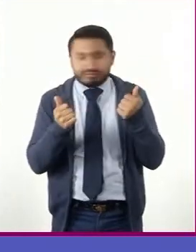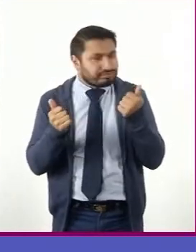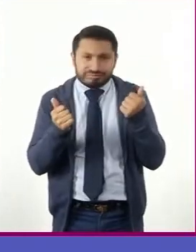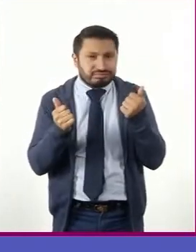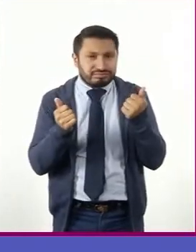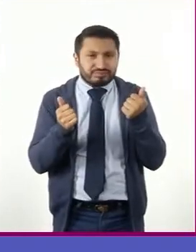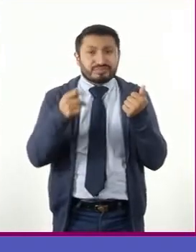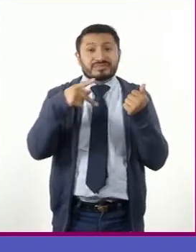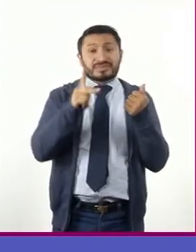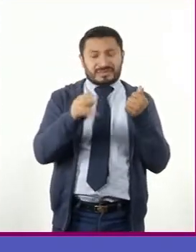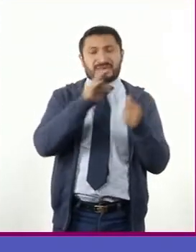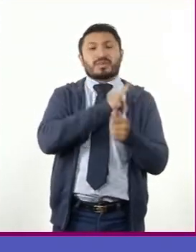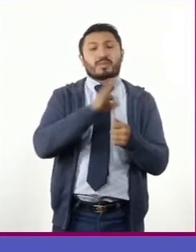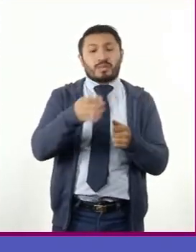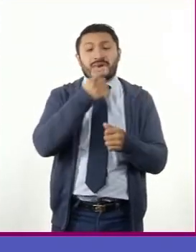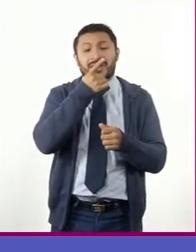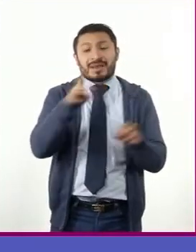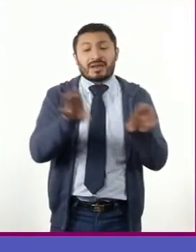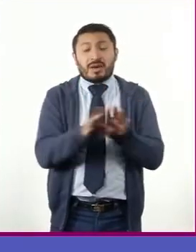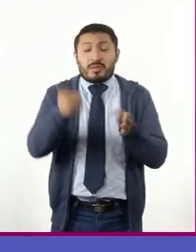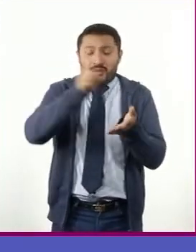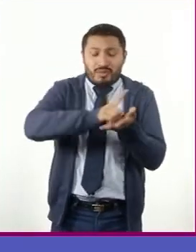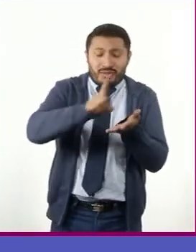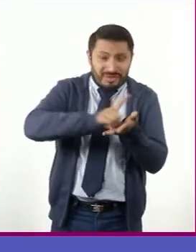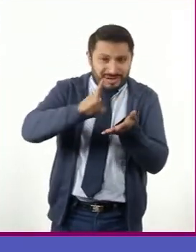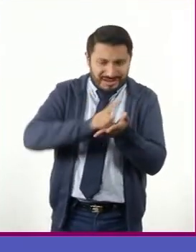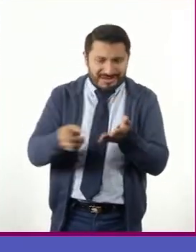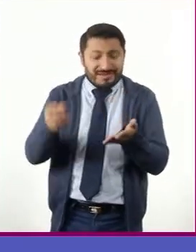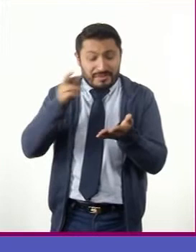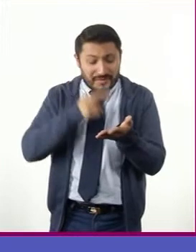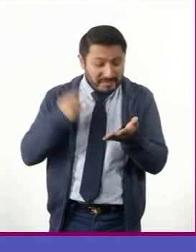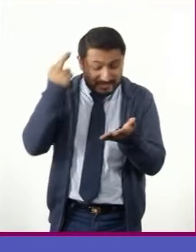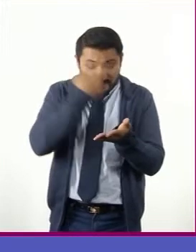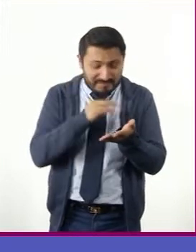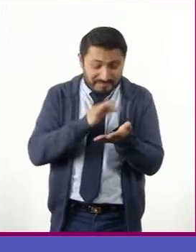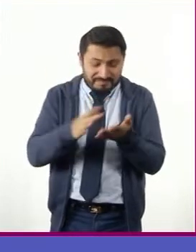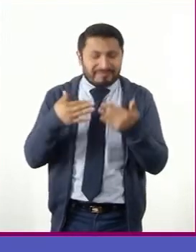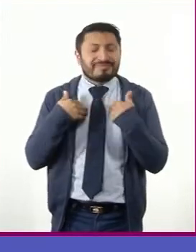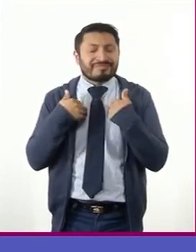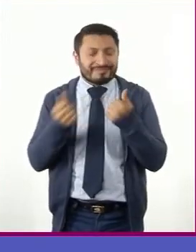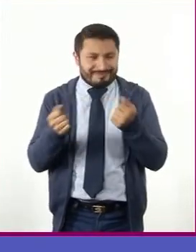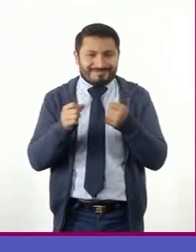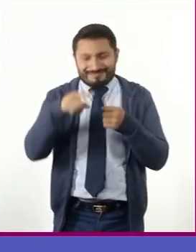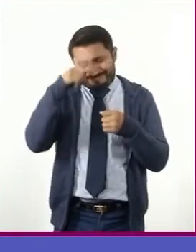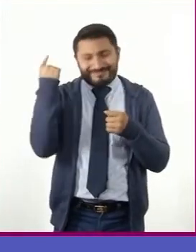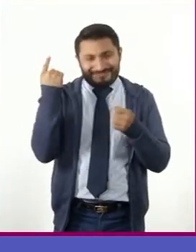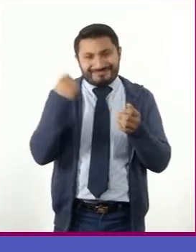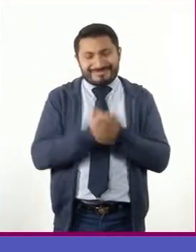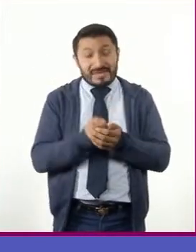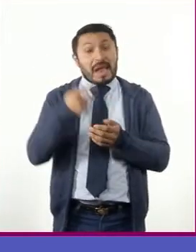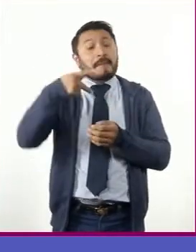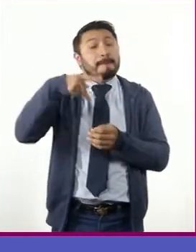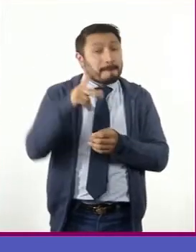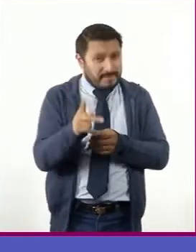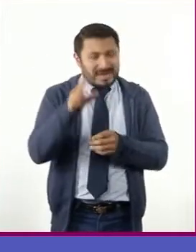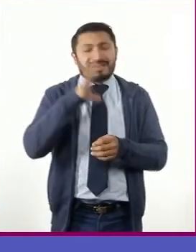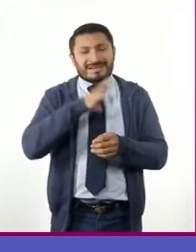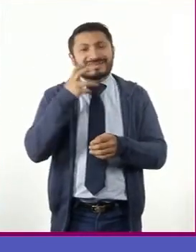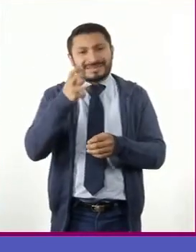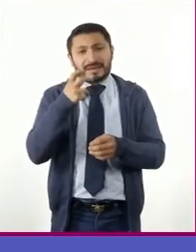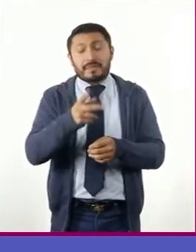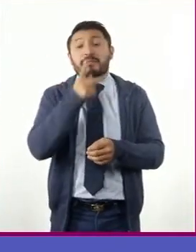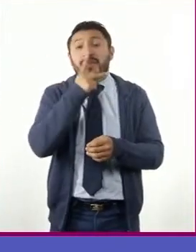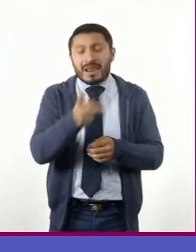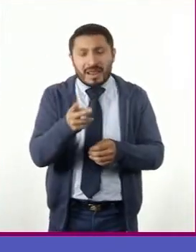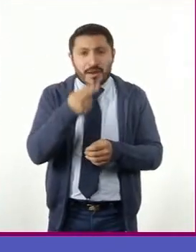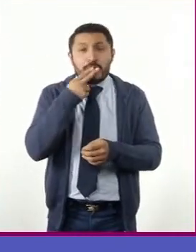fácilmente, pero podemos ir a los diccionarios y comprenderlas bastante fácil. Pero sí encontramos palabras que